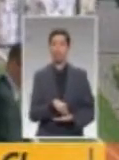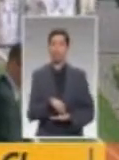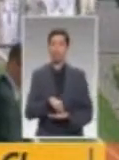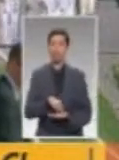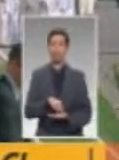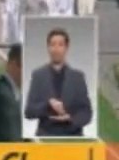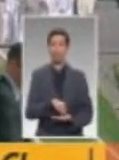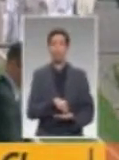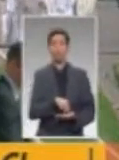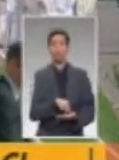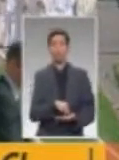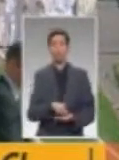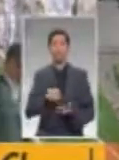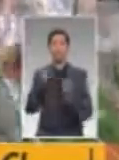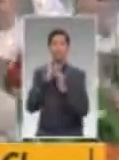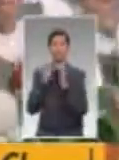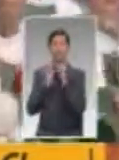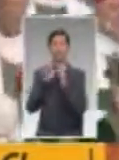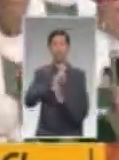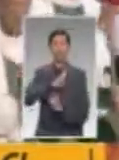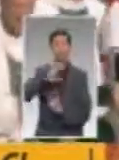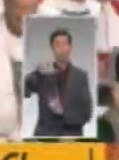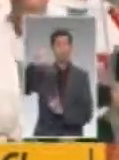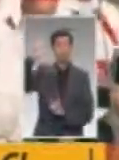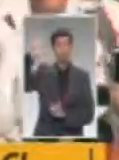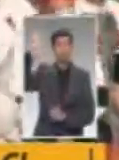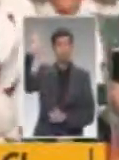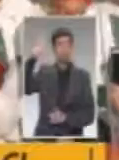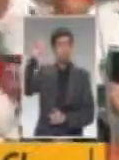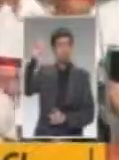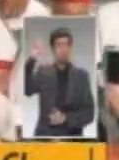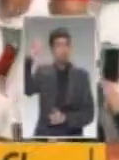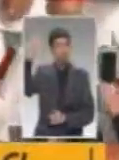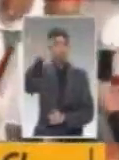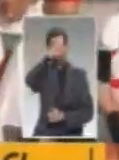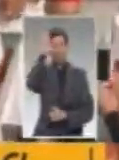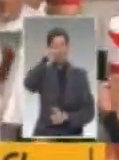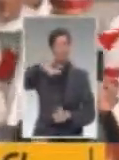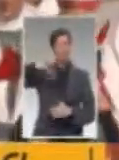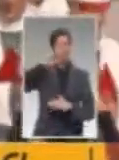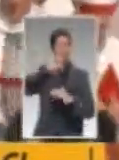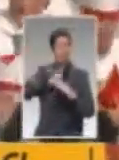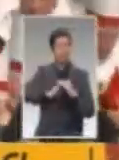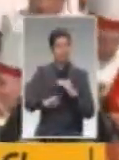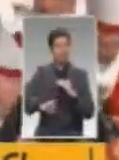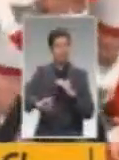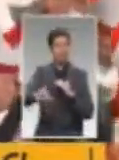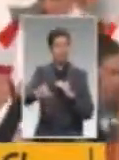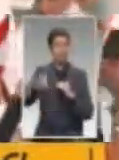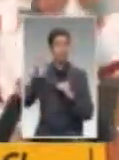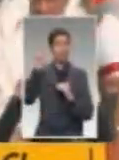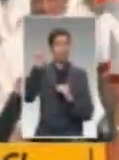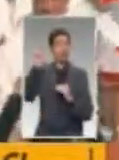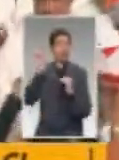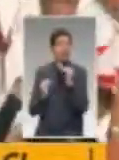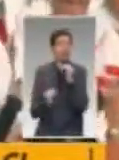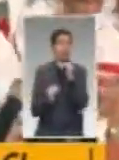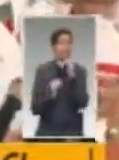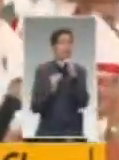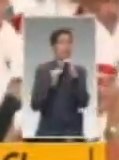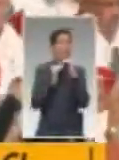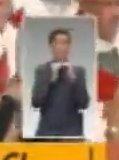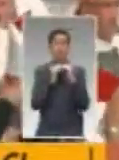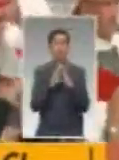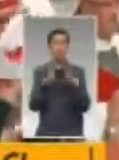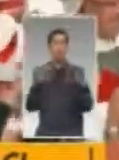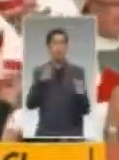adelante. Laura Padilla. Claro, una misa que está para comenzar en algunos minutos, ya se escucha